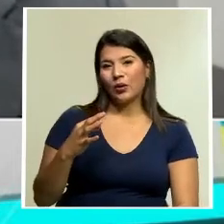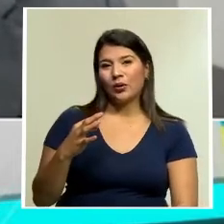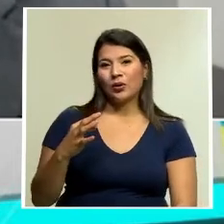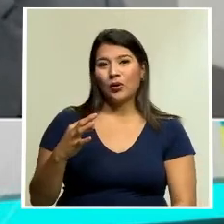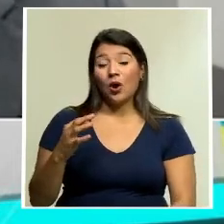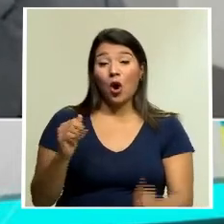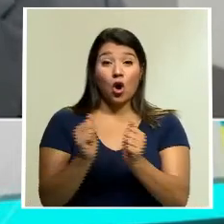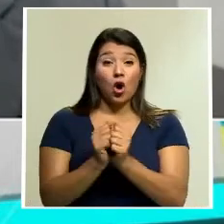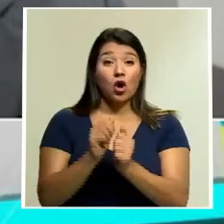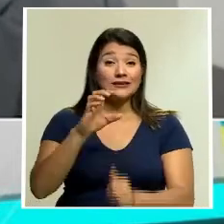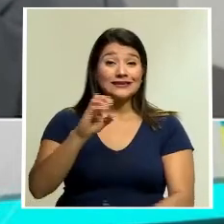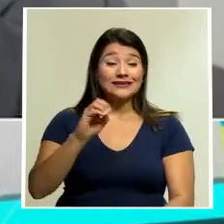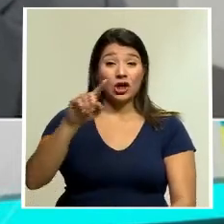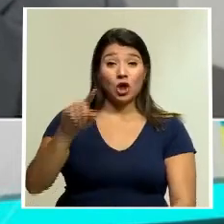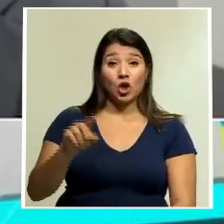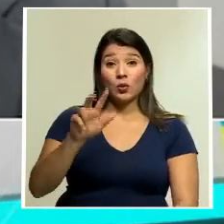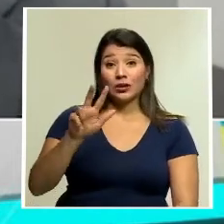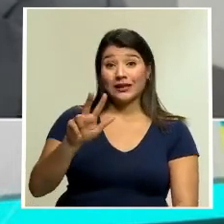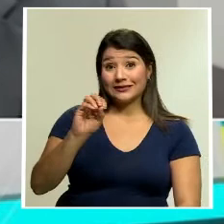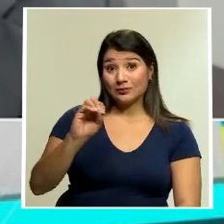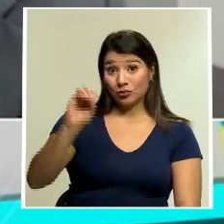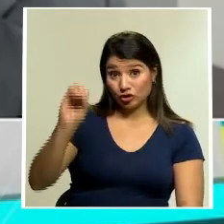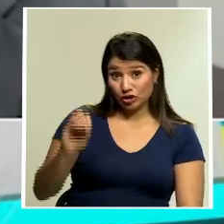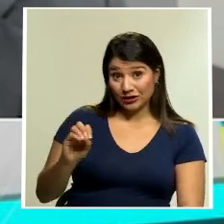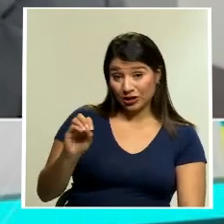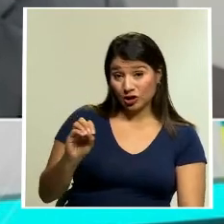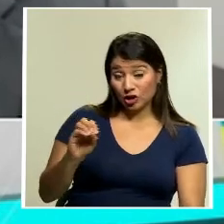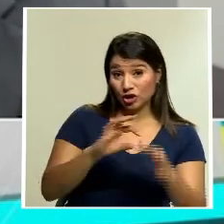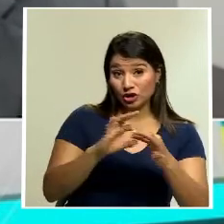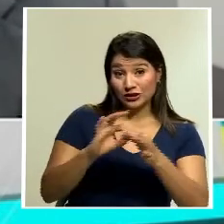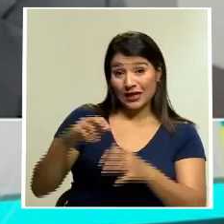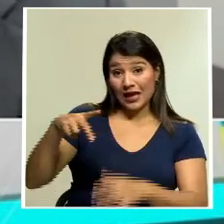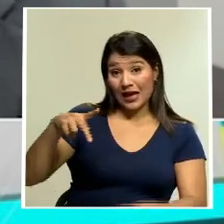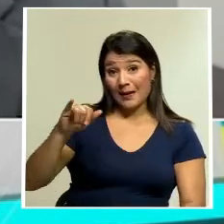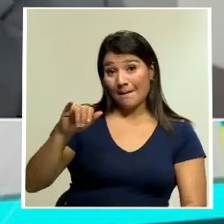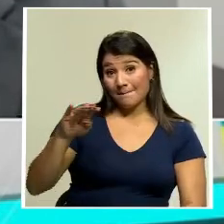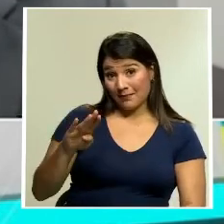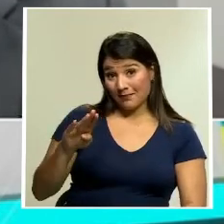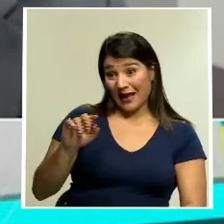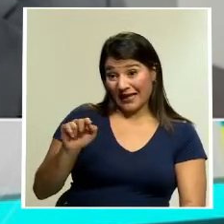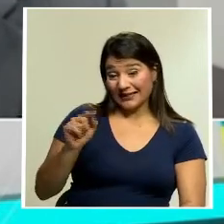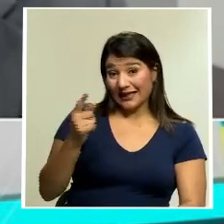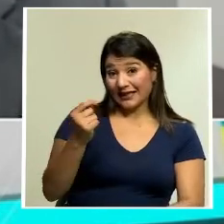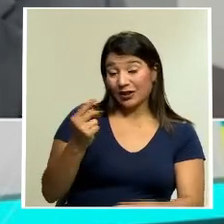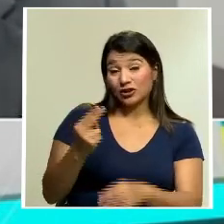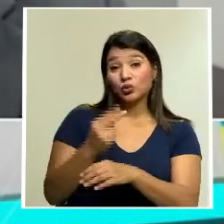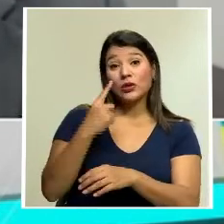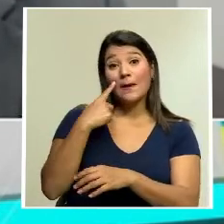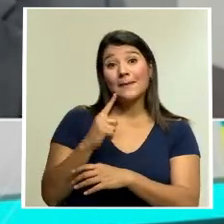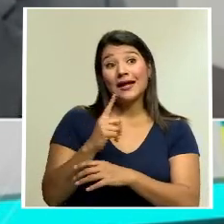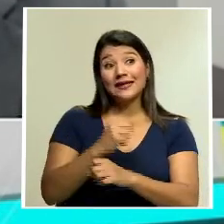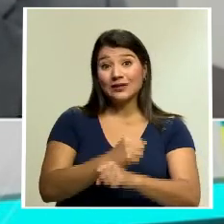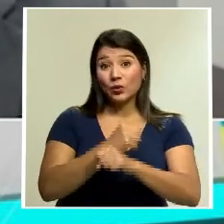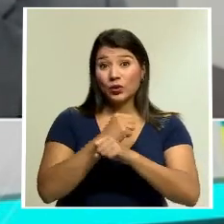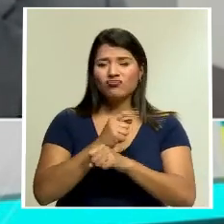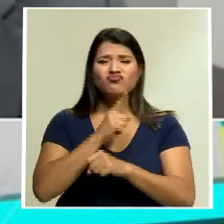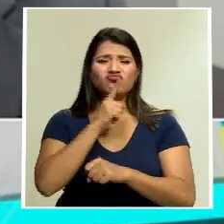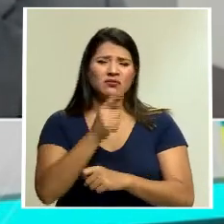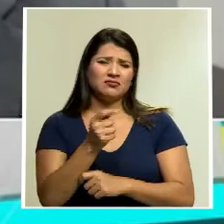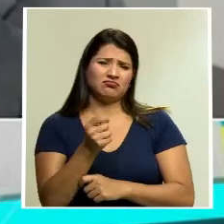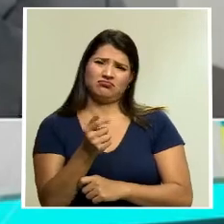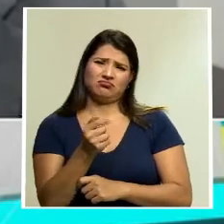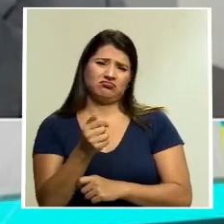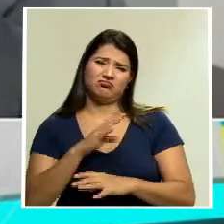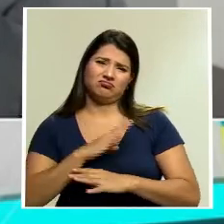el 0,3% que se invierte del Producto Interno Bruto en seguridad es insuficiente. Tenemos que